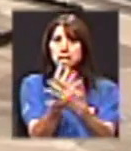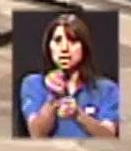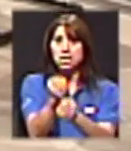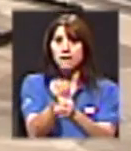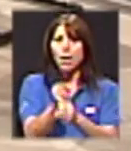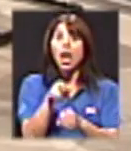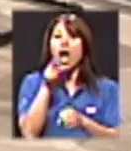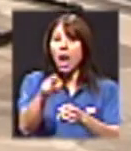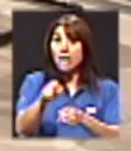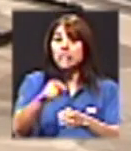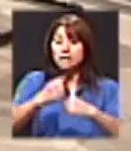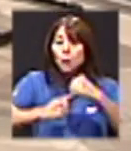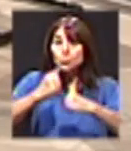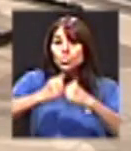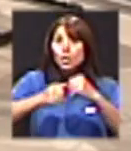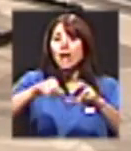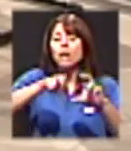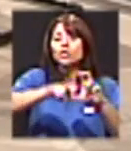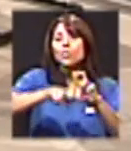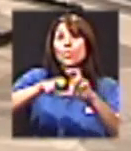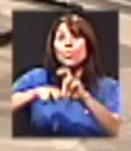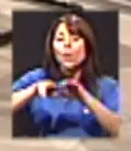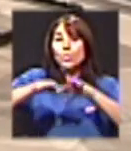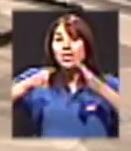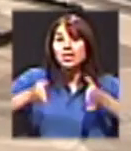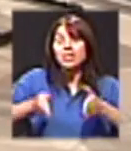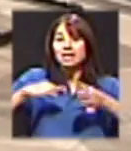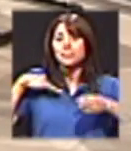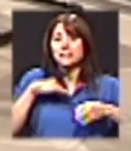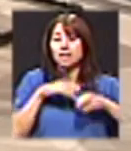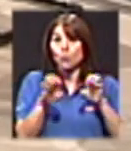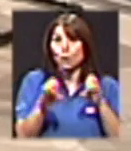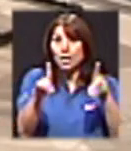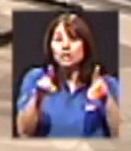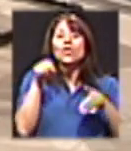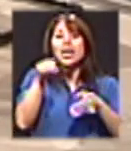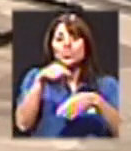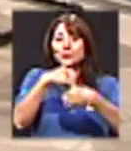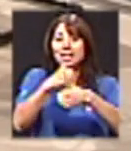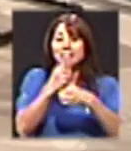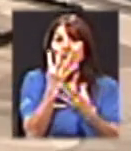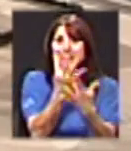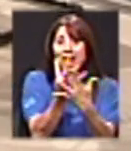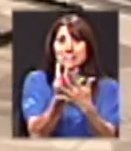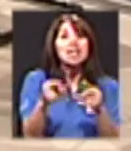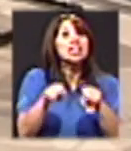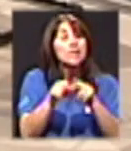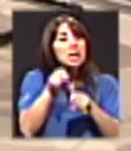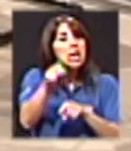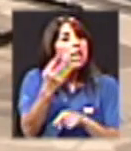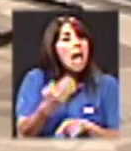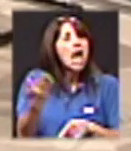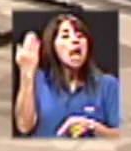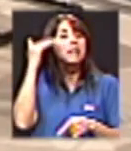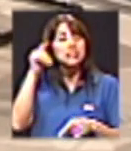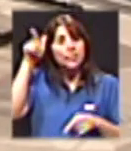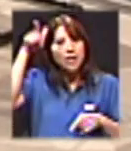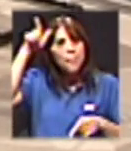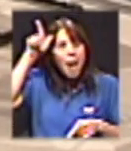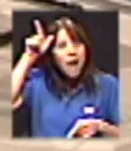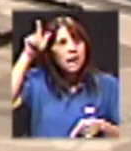Ministerio de Educación, se hacían en las cárceles. Había ganado, gallinas, vacas,